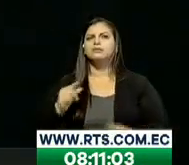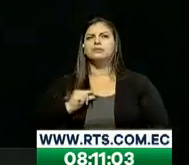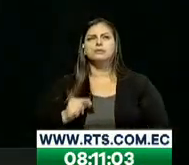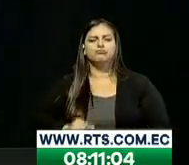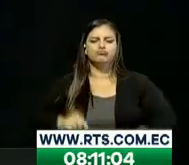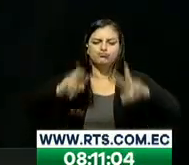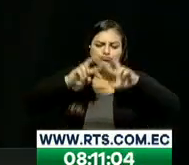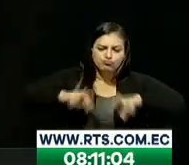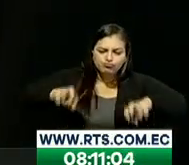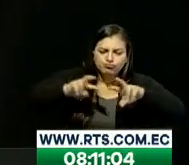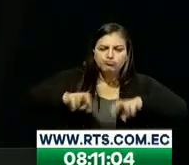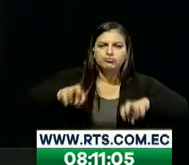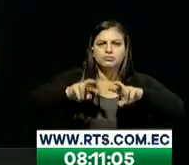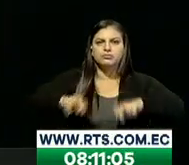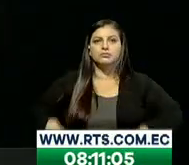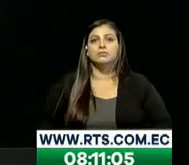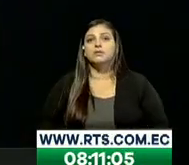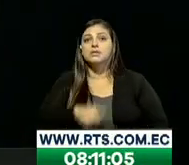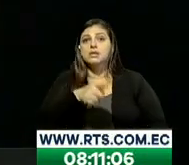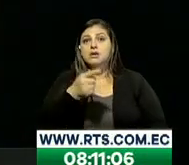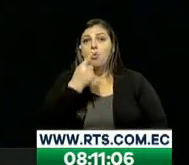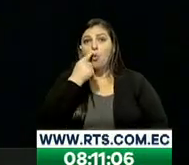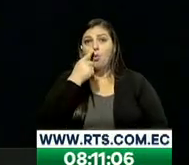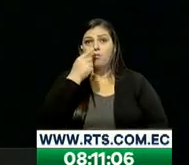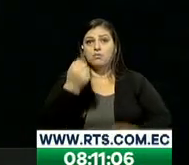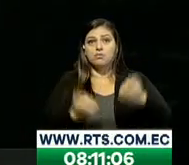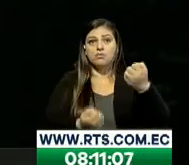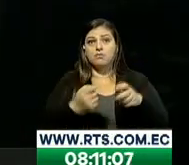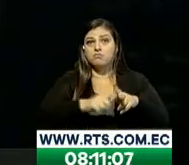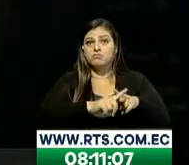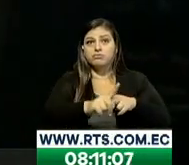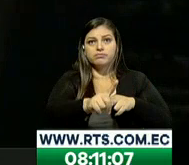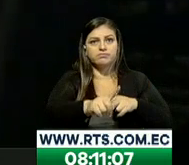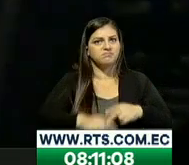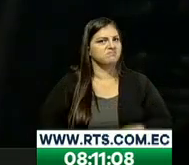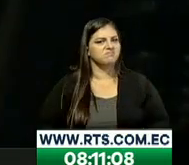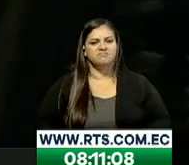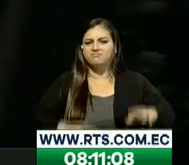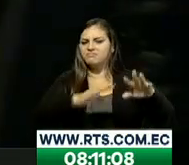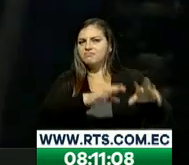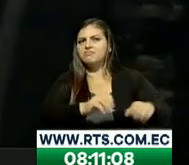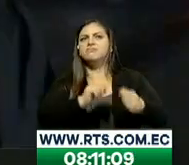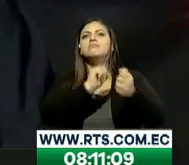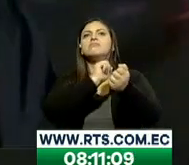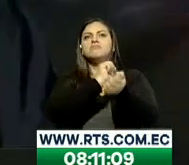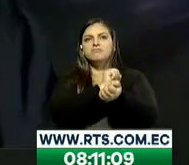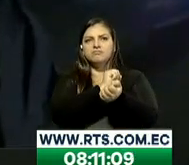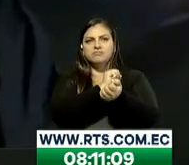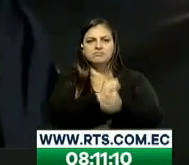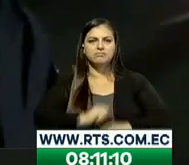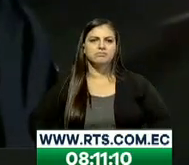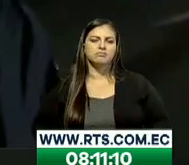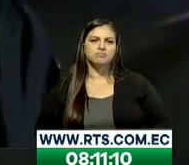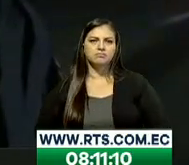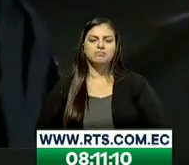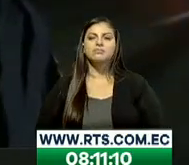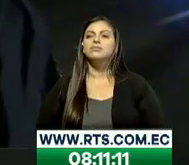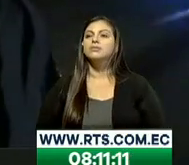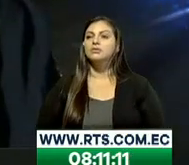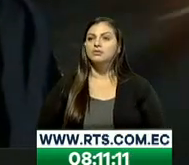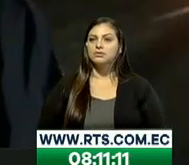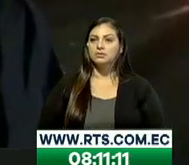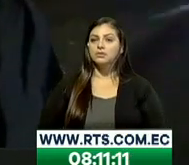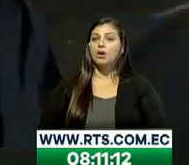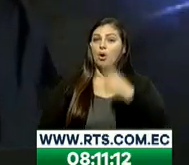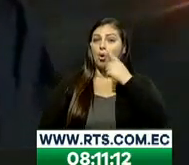vehículo involucrado fue detenido y continúan las indagaciones. Causante del accidente, el presunto causante del accidente se